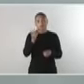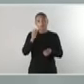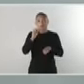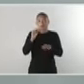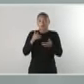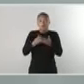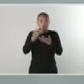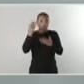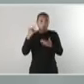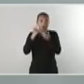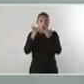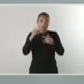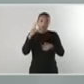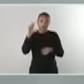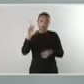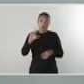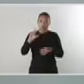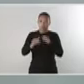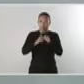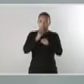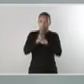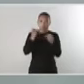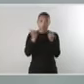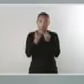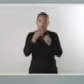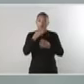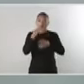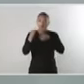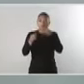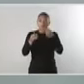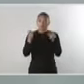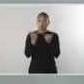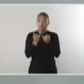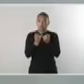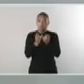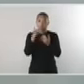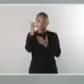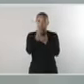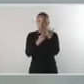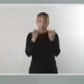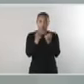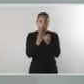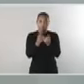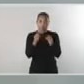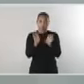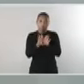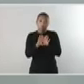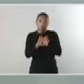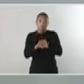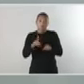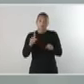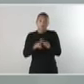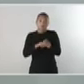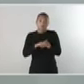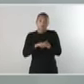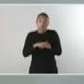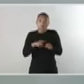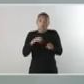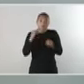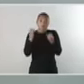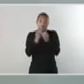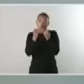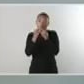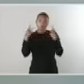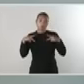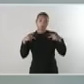escuchado los mismos discursos prácticamente las mismas propuestas no es casualidad son producto exactamente de los